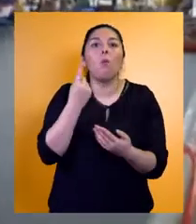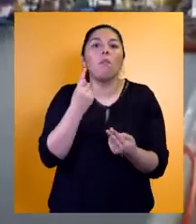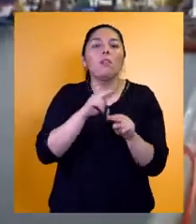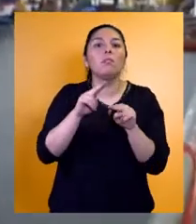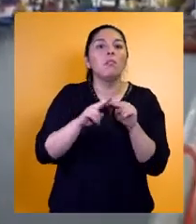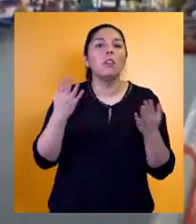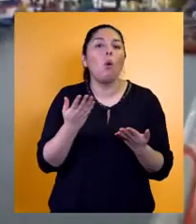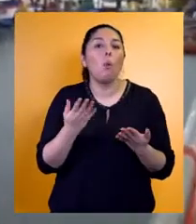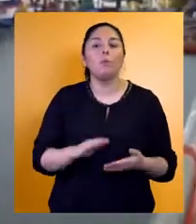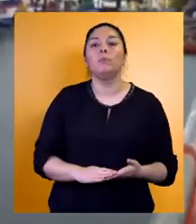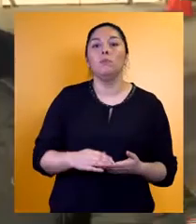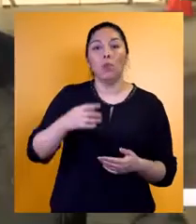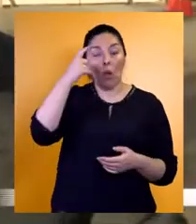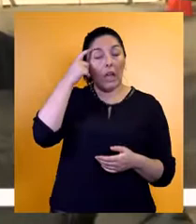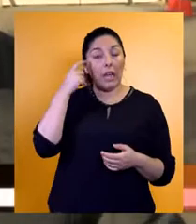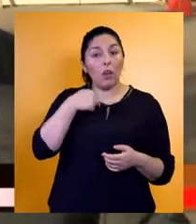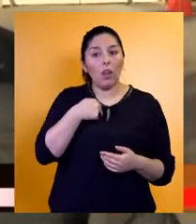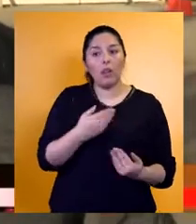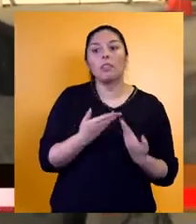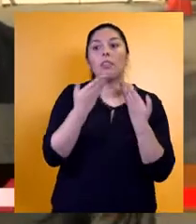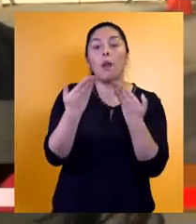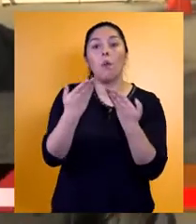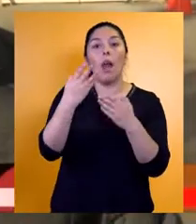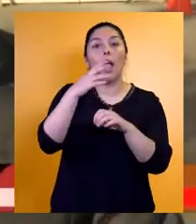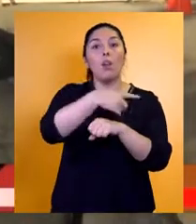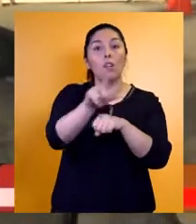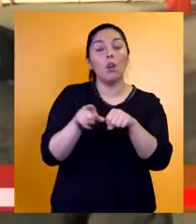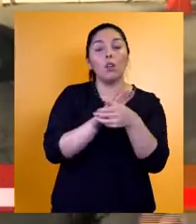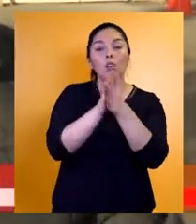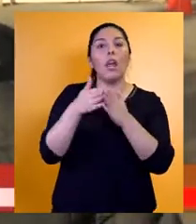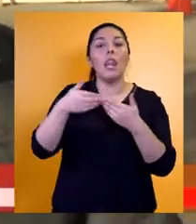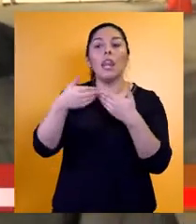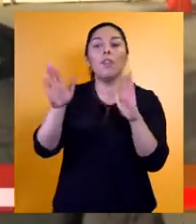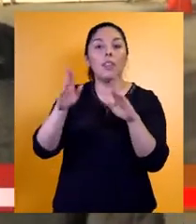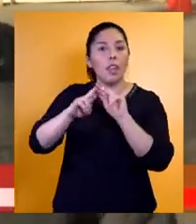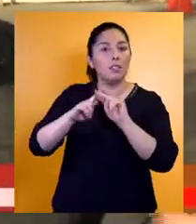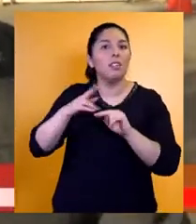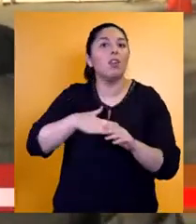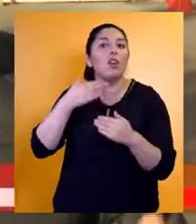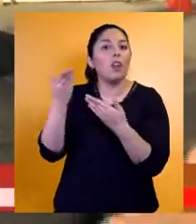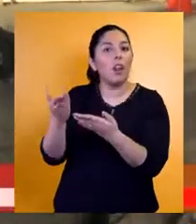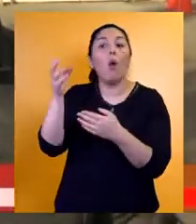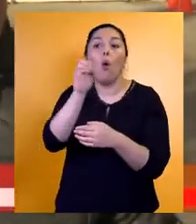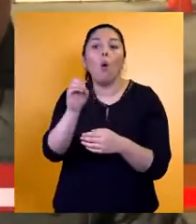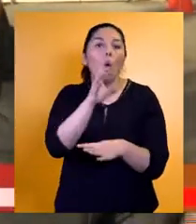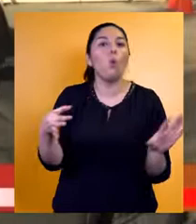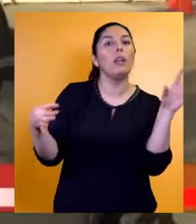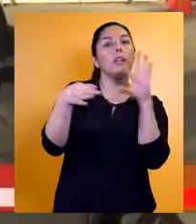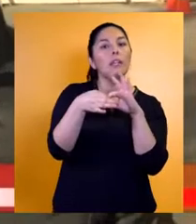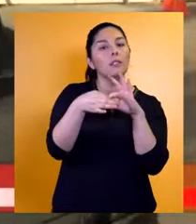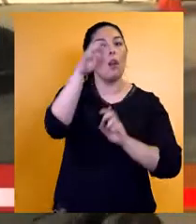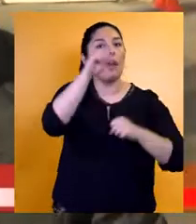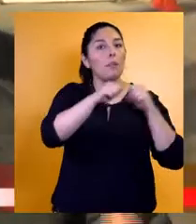camino. Yo creo que allí o le entregamos a nuestra gente a nivel nacional una libertad de acción, o va a ser una acción